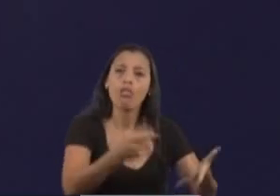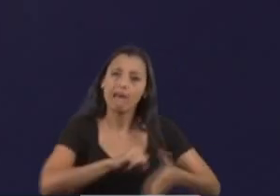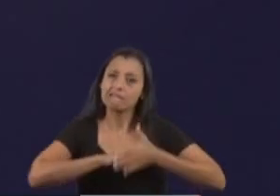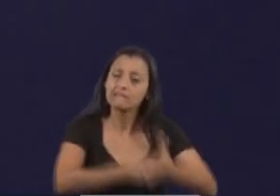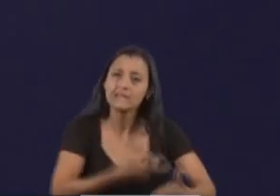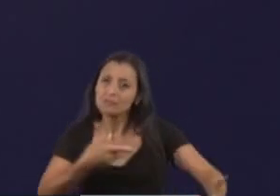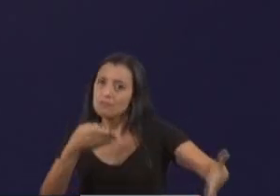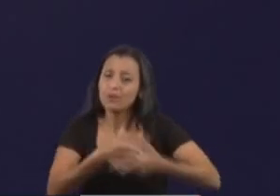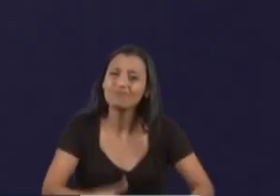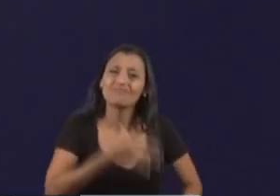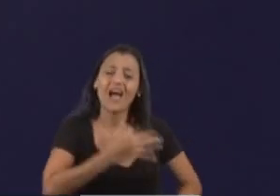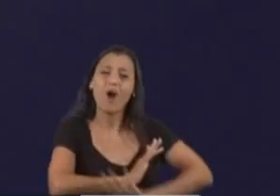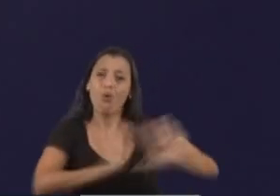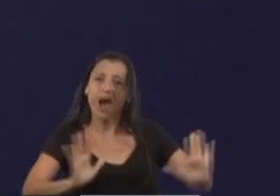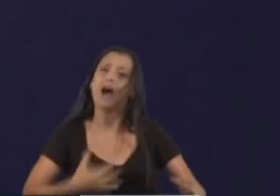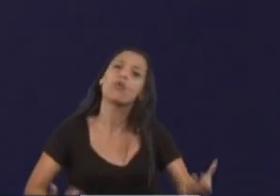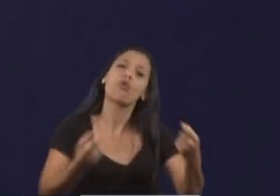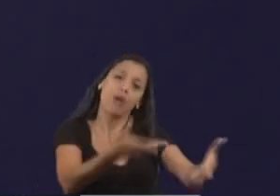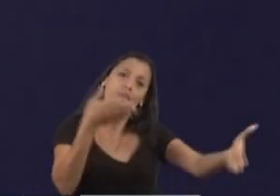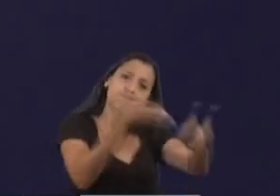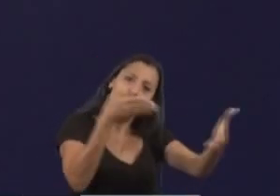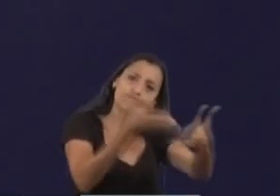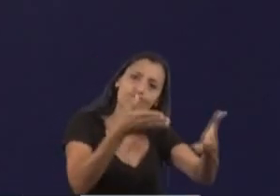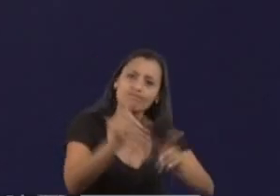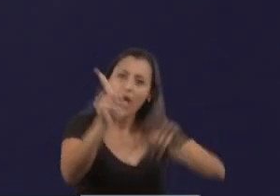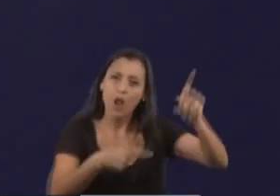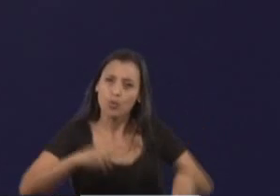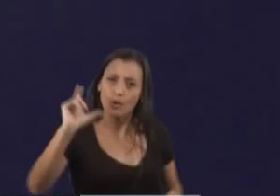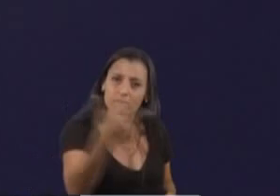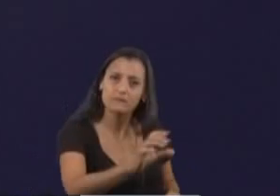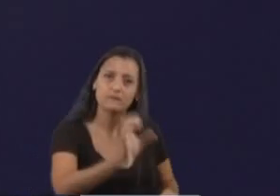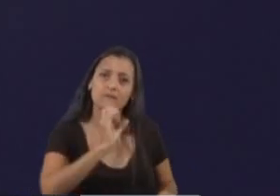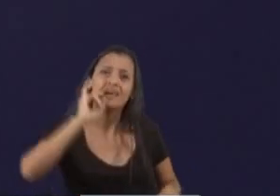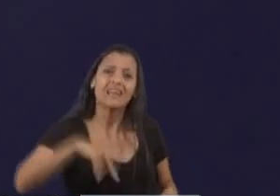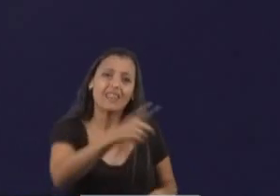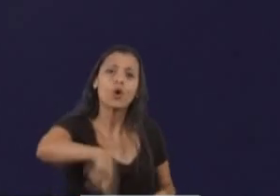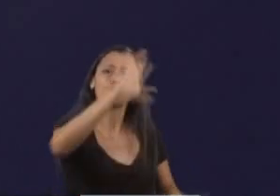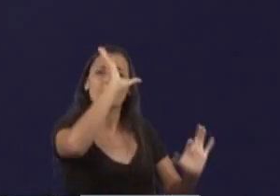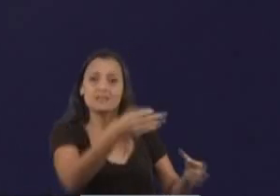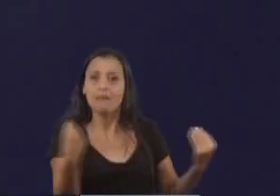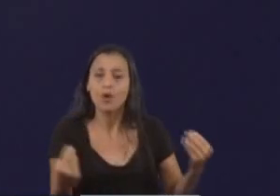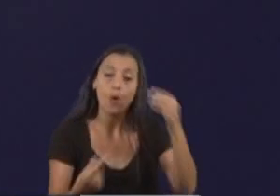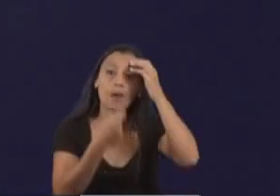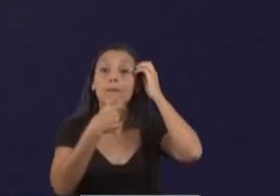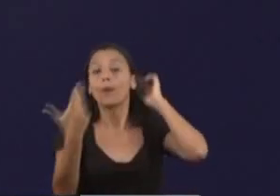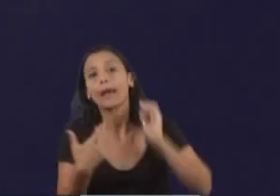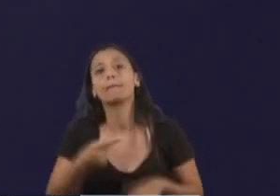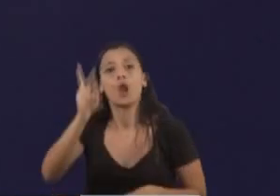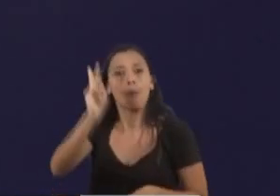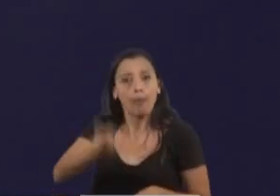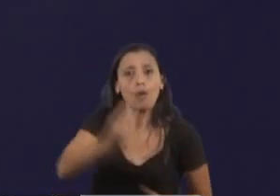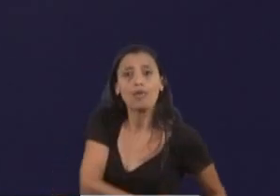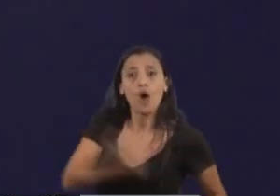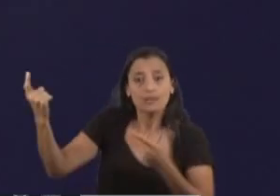carne con restricciones absolutamente insólitas y conocidas, por supuesto, por todos ustedes, como la prohibición de